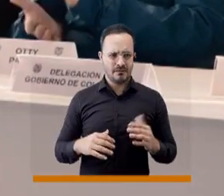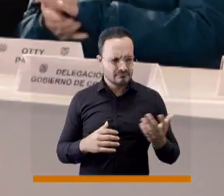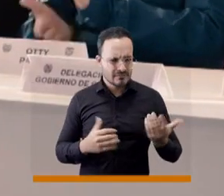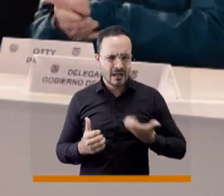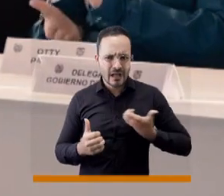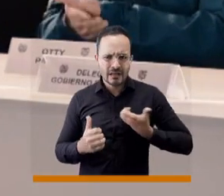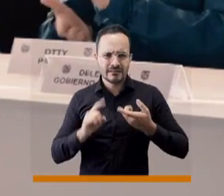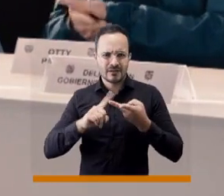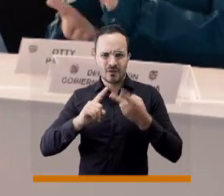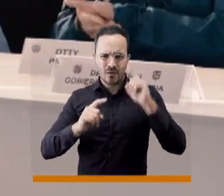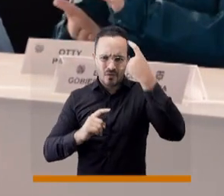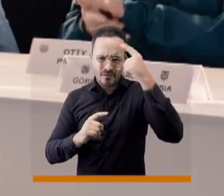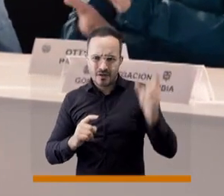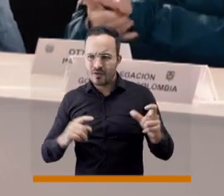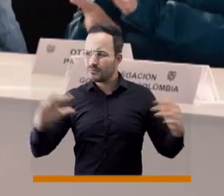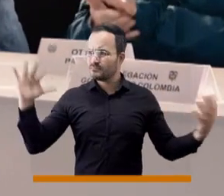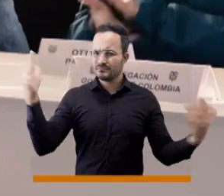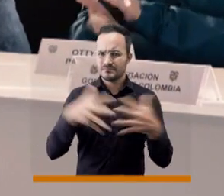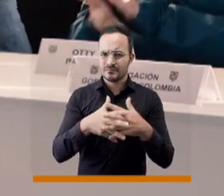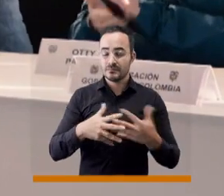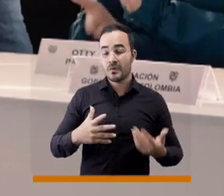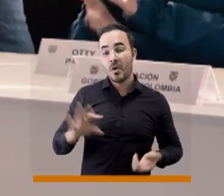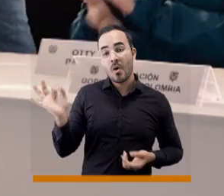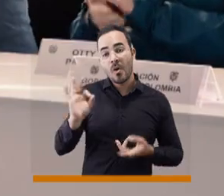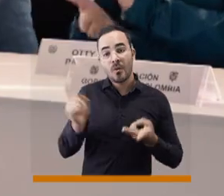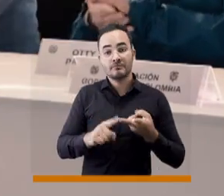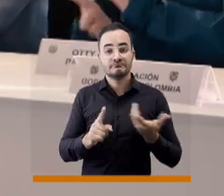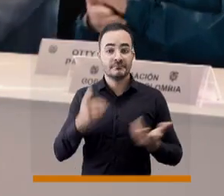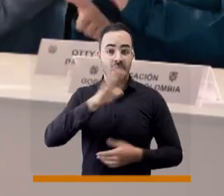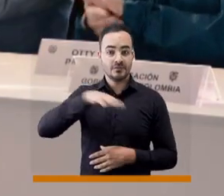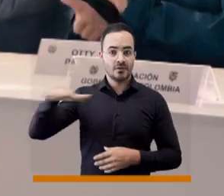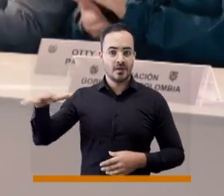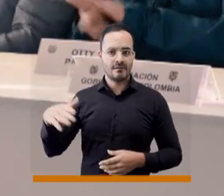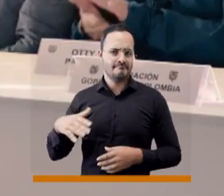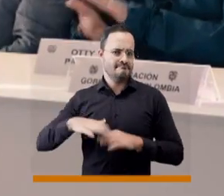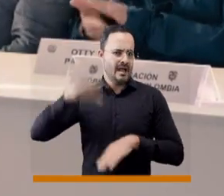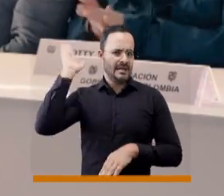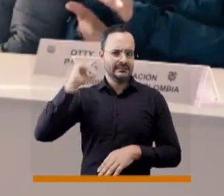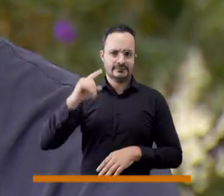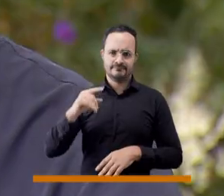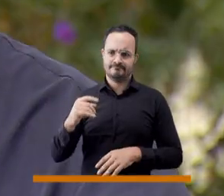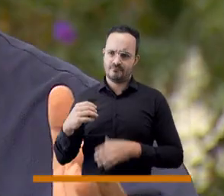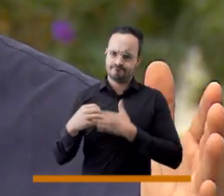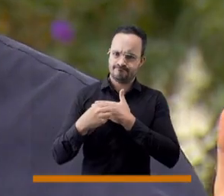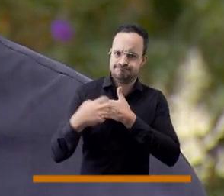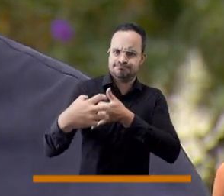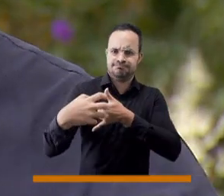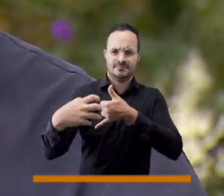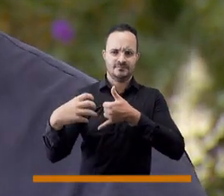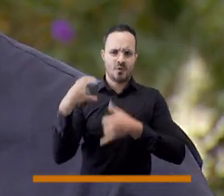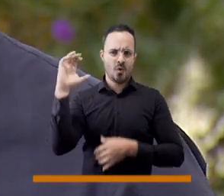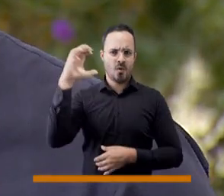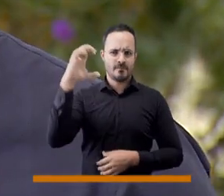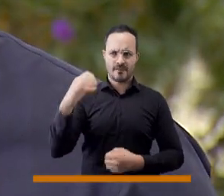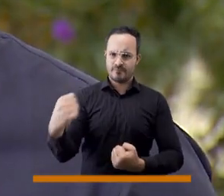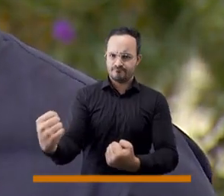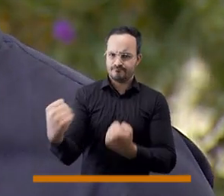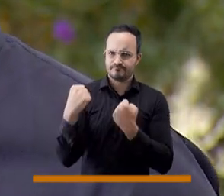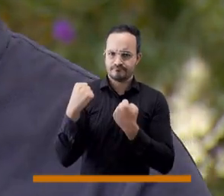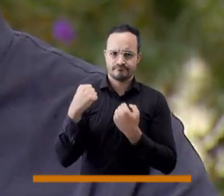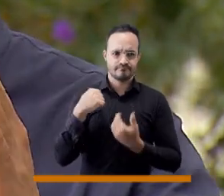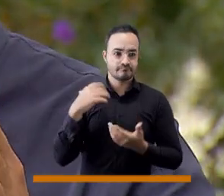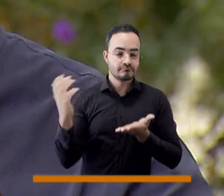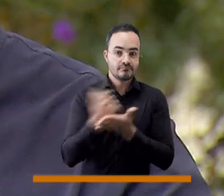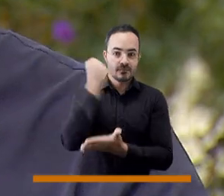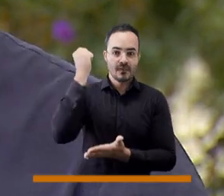país, o Antioquia, que es la que siempre le ha puesto el pecho a Colombia, envía un mensaje al gobierno